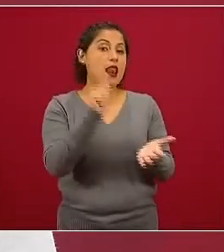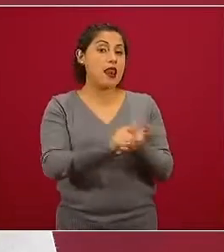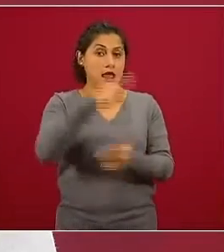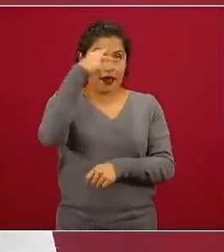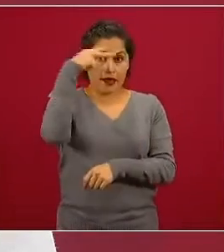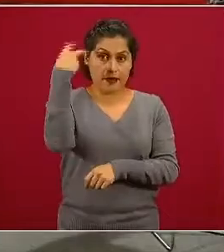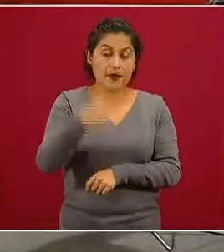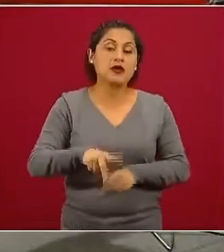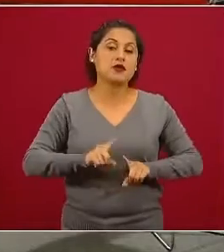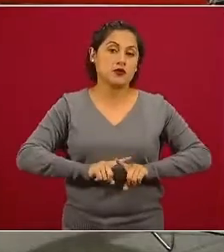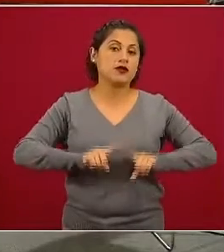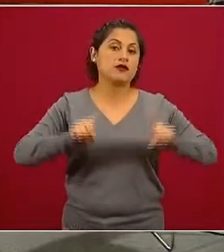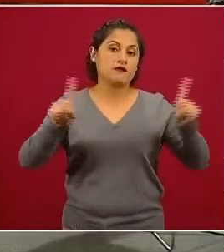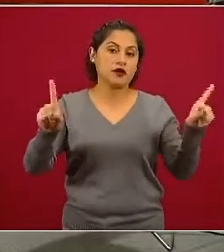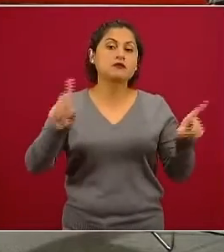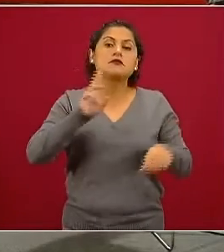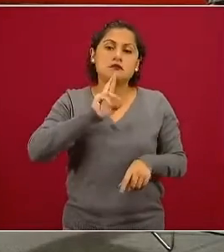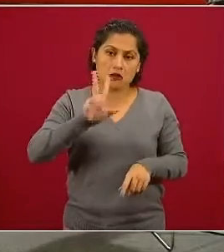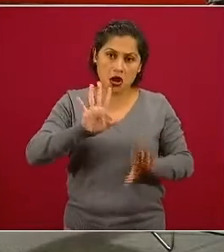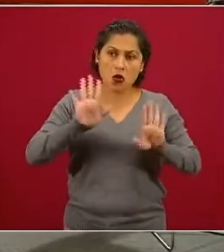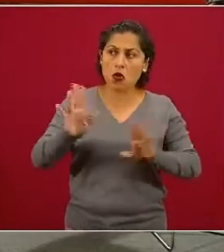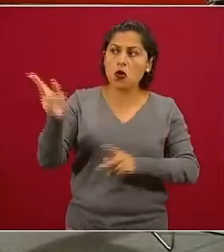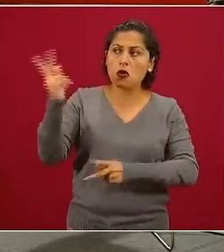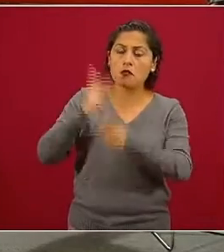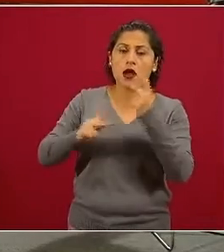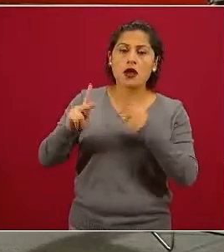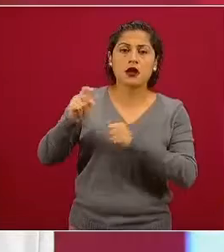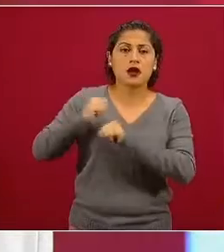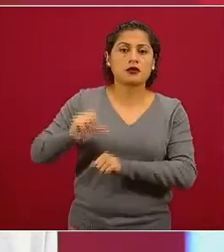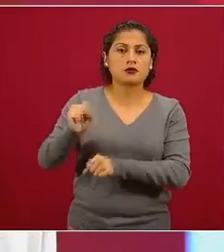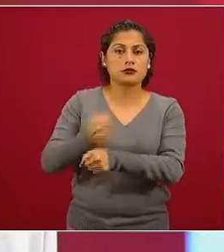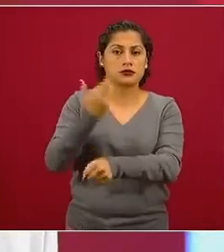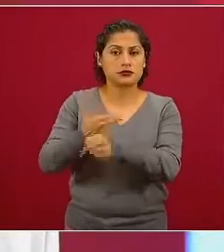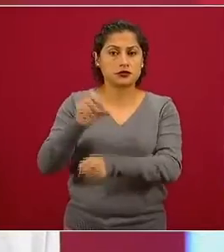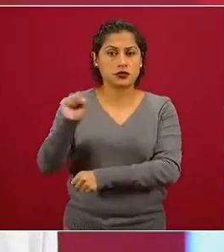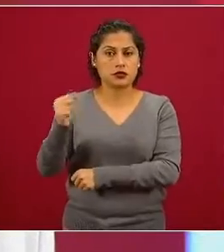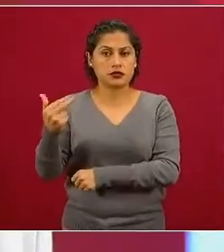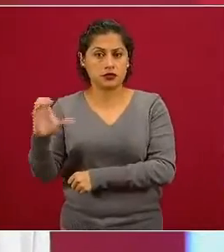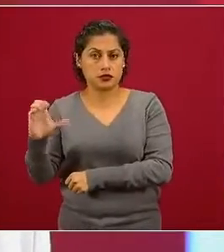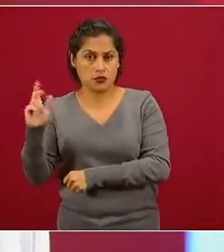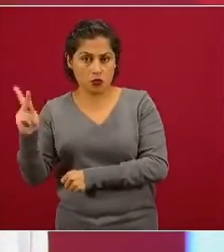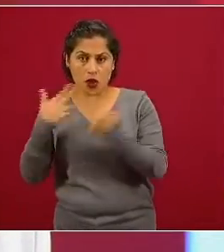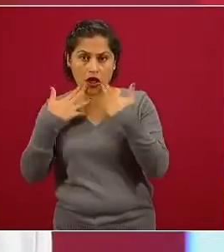decir, asignar un destino inmediato de lo que se recauda por cierto